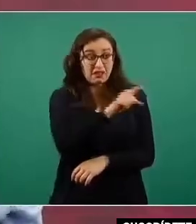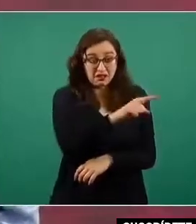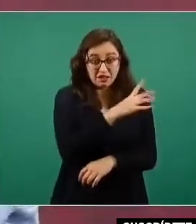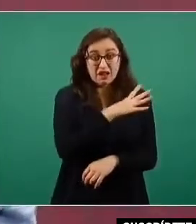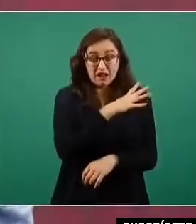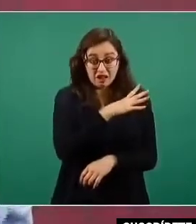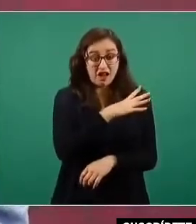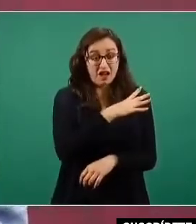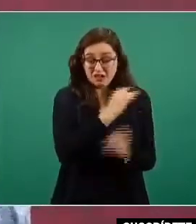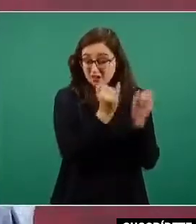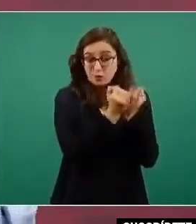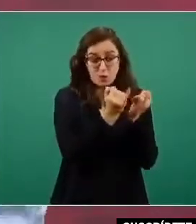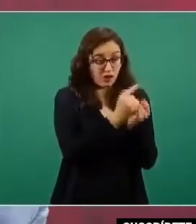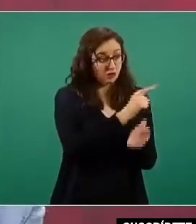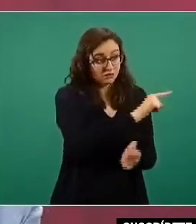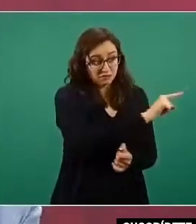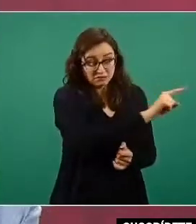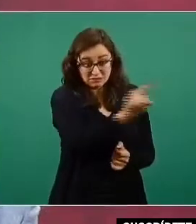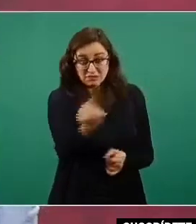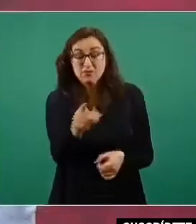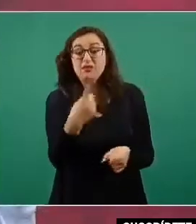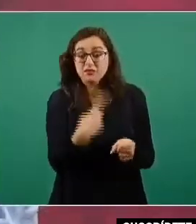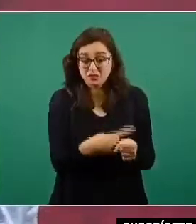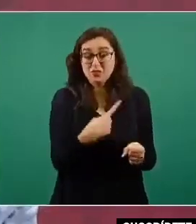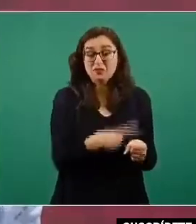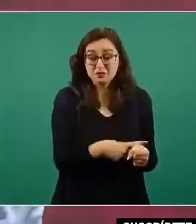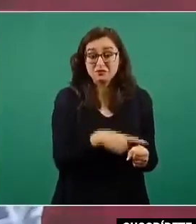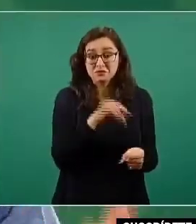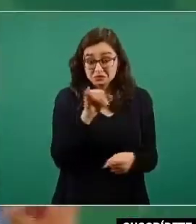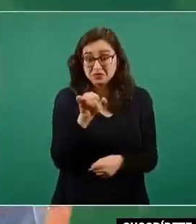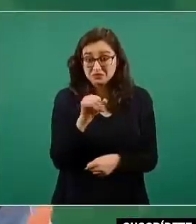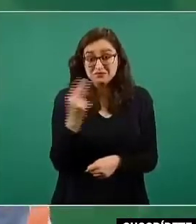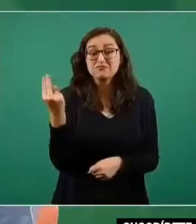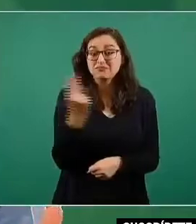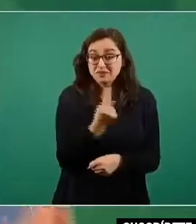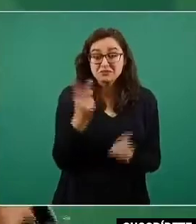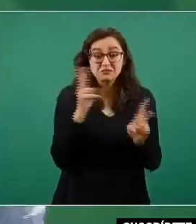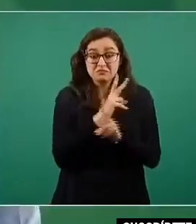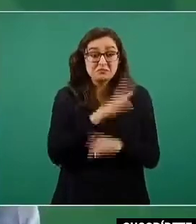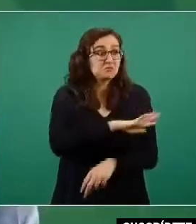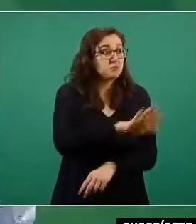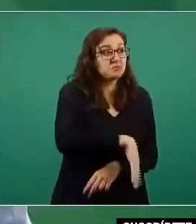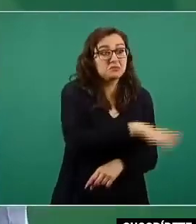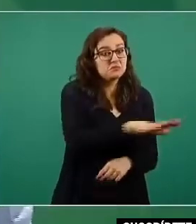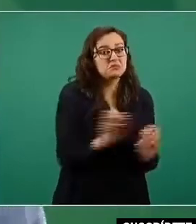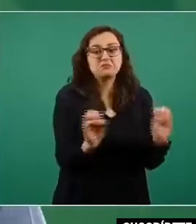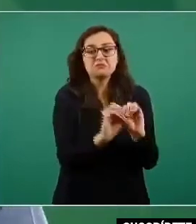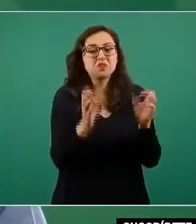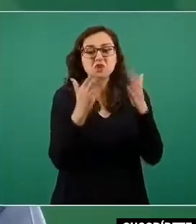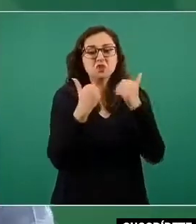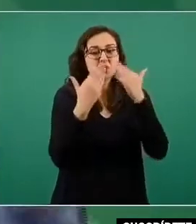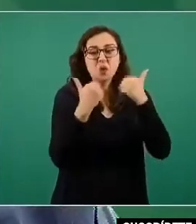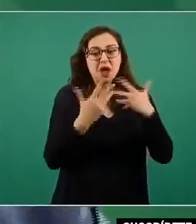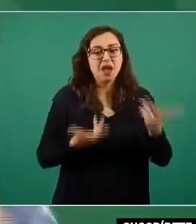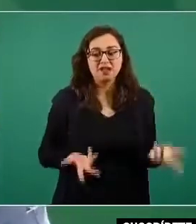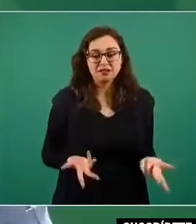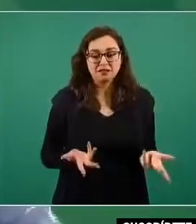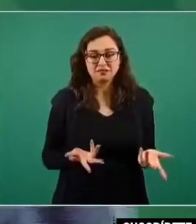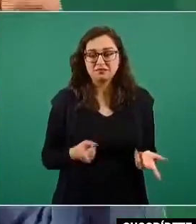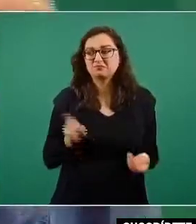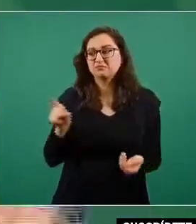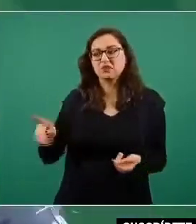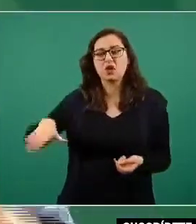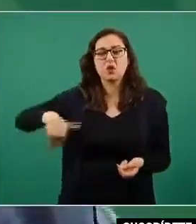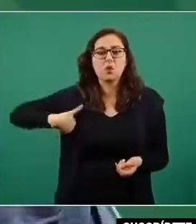2, 3, 5, 7, 20 familias desesperadamente buscando un tanque de oxígeno porque lo